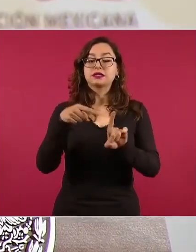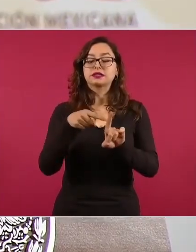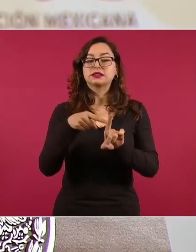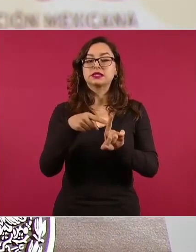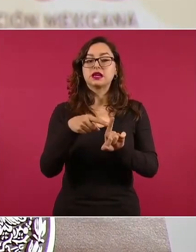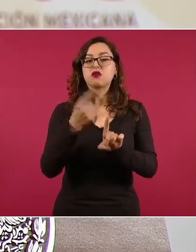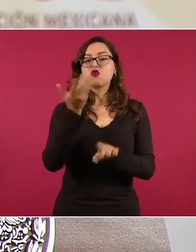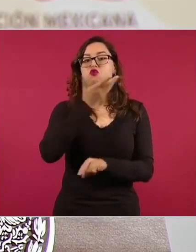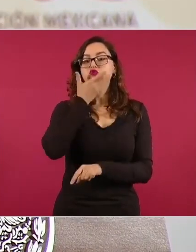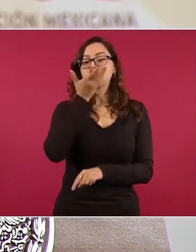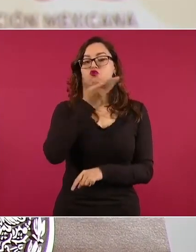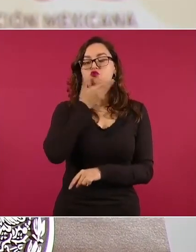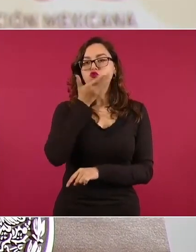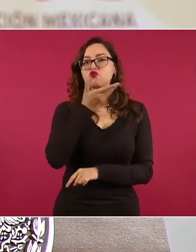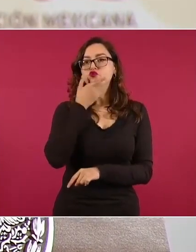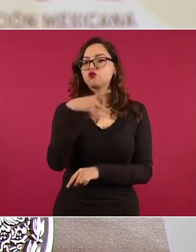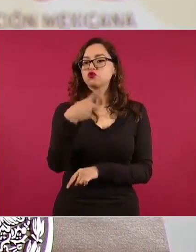compra-venta de